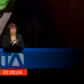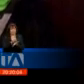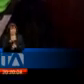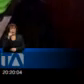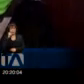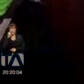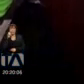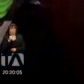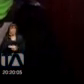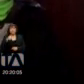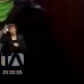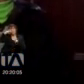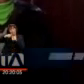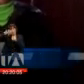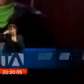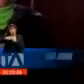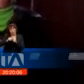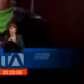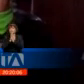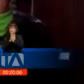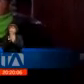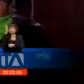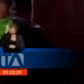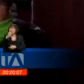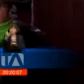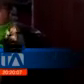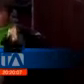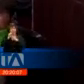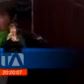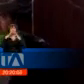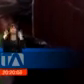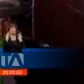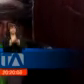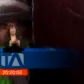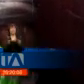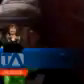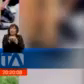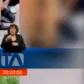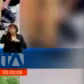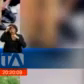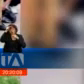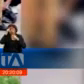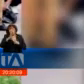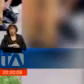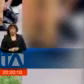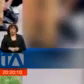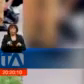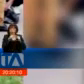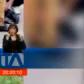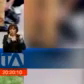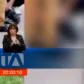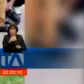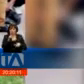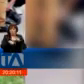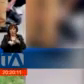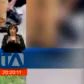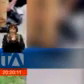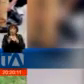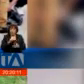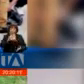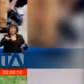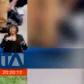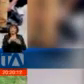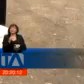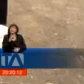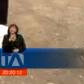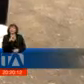Sus recuerdos y sus plegarias son una fortaleza para su familia con esperanza de tener noticias de ella. Grupo de inmigrantes que pretendían llegar al país americano